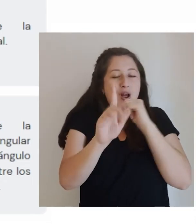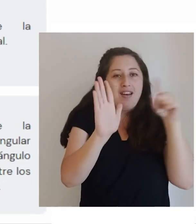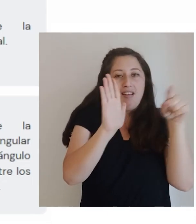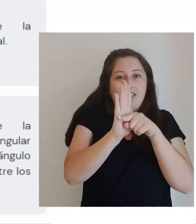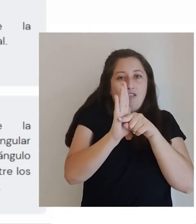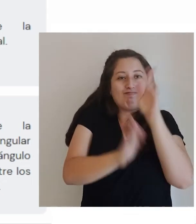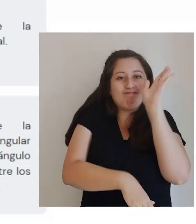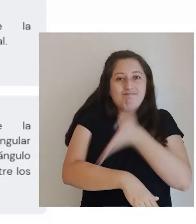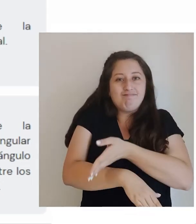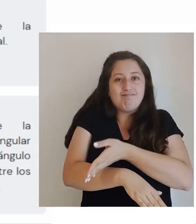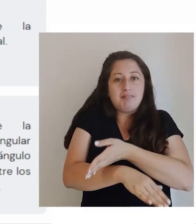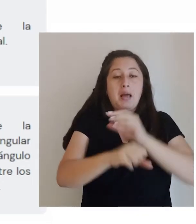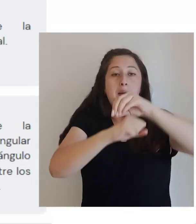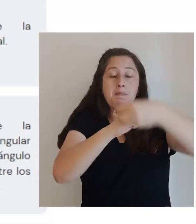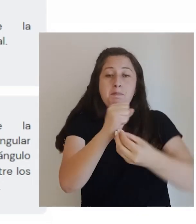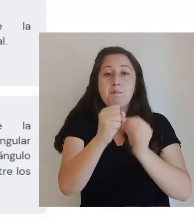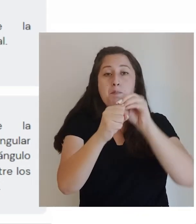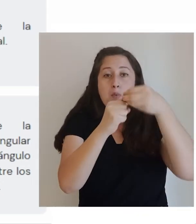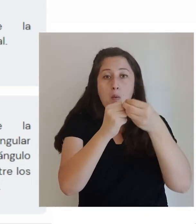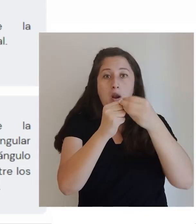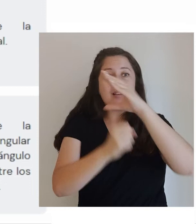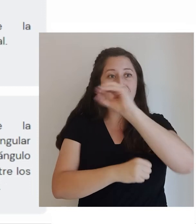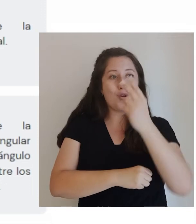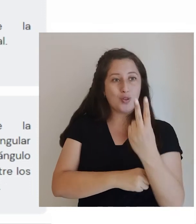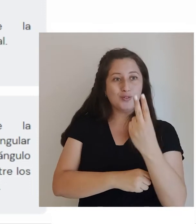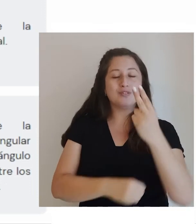carga y la molécula es apolar.